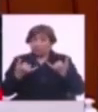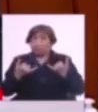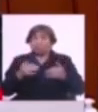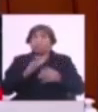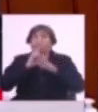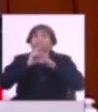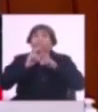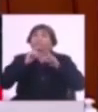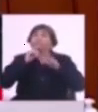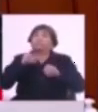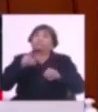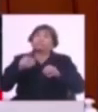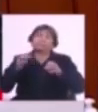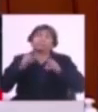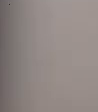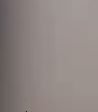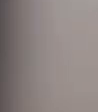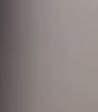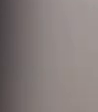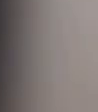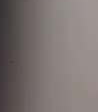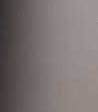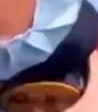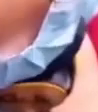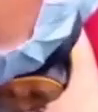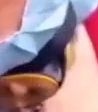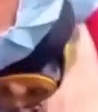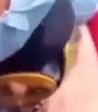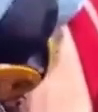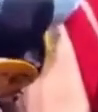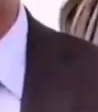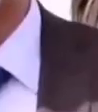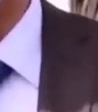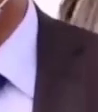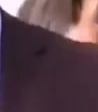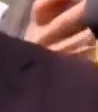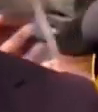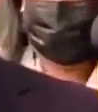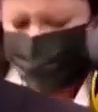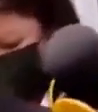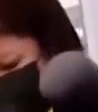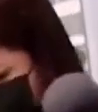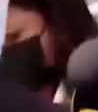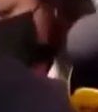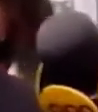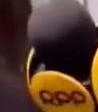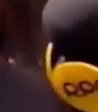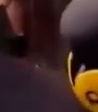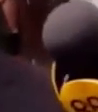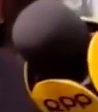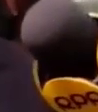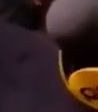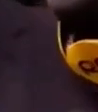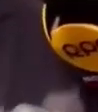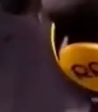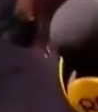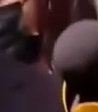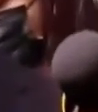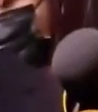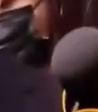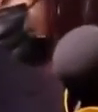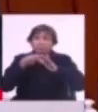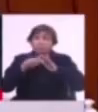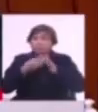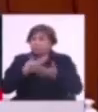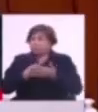o haber violado, según dijo la trabajadora sexual, haber violado a una trabajadora sexual con